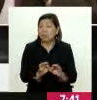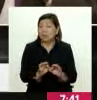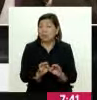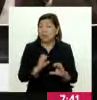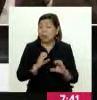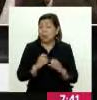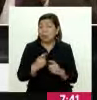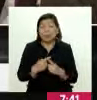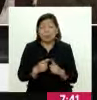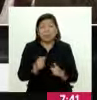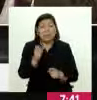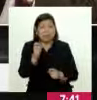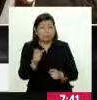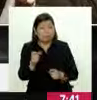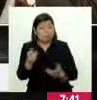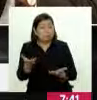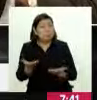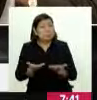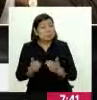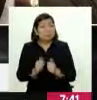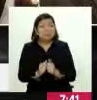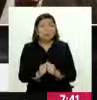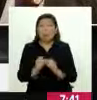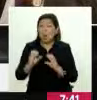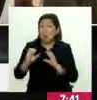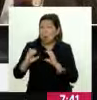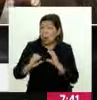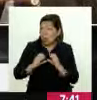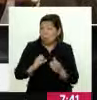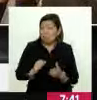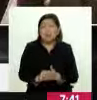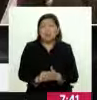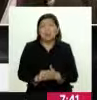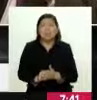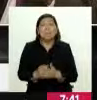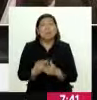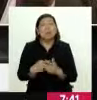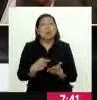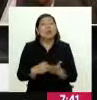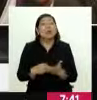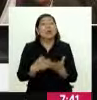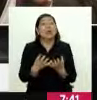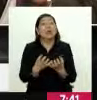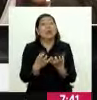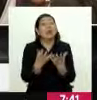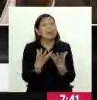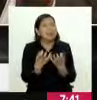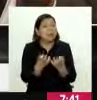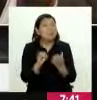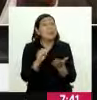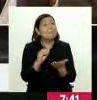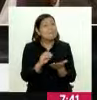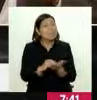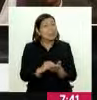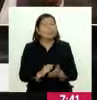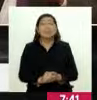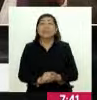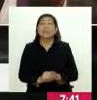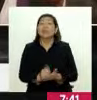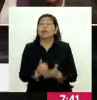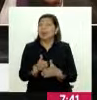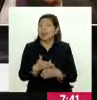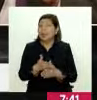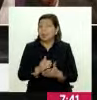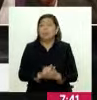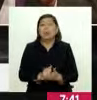con diferentes actores. Vienen días, correcto, de conversaciones, de diálogos, porque queremos que todos sean, o sea, parte todos de